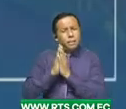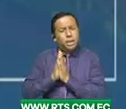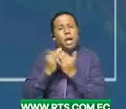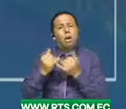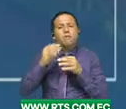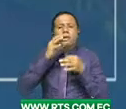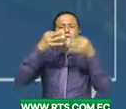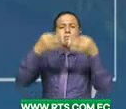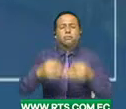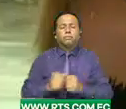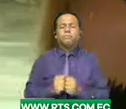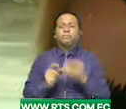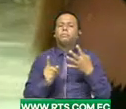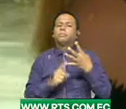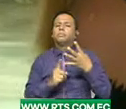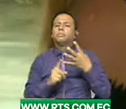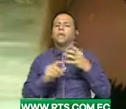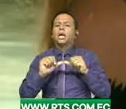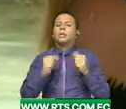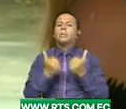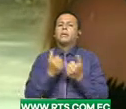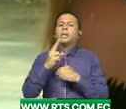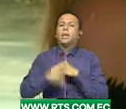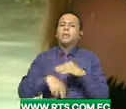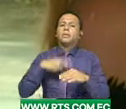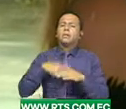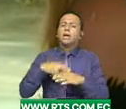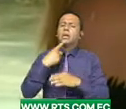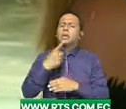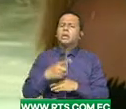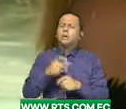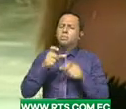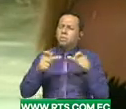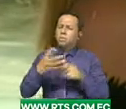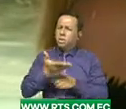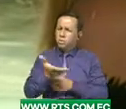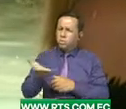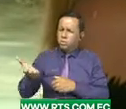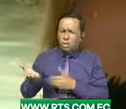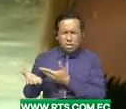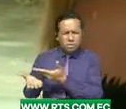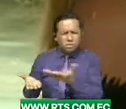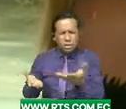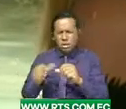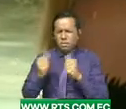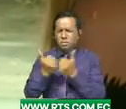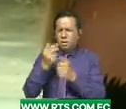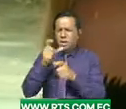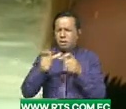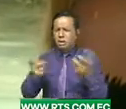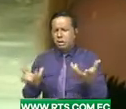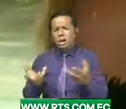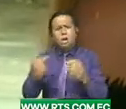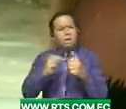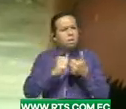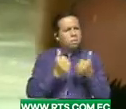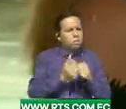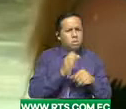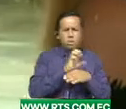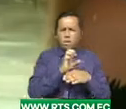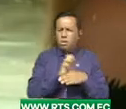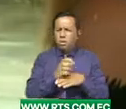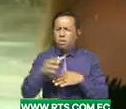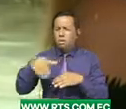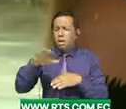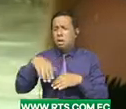Asamblea Nacional. Que se tranquilicen, que se den cuenta que los problemas del Ecuador son más importantes que los problemas de